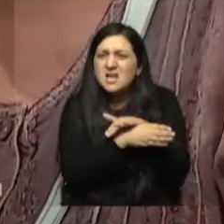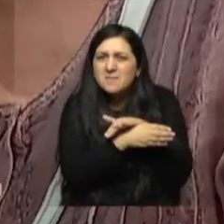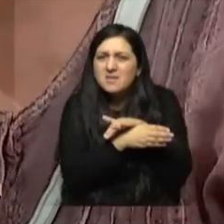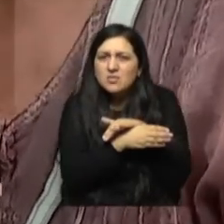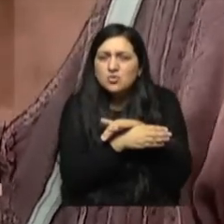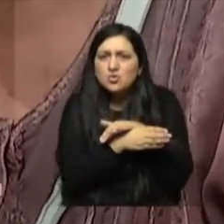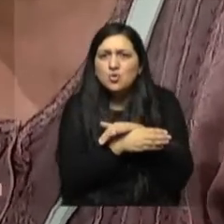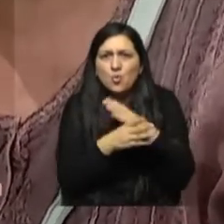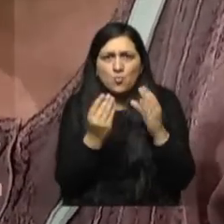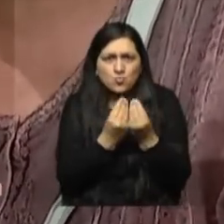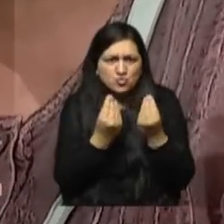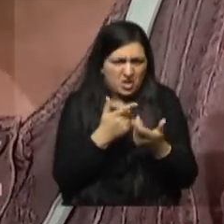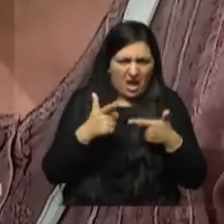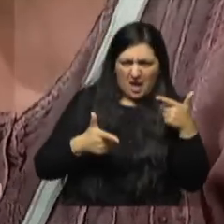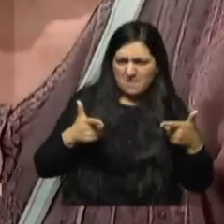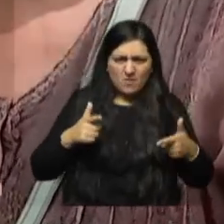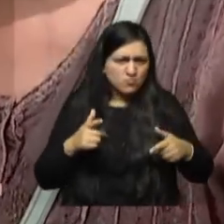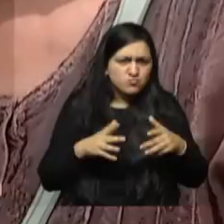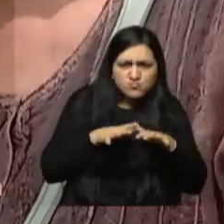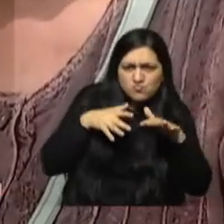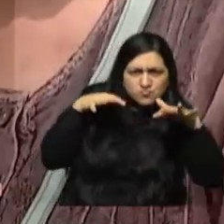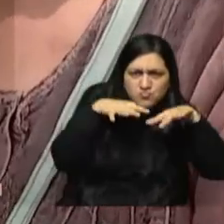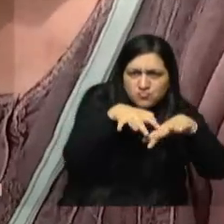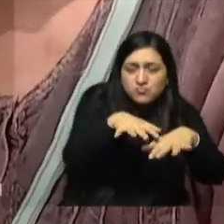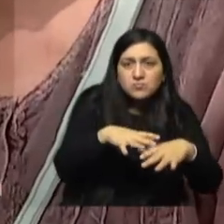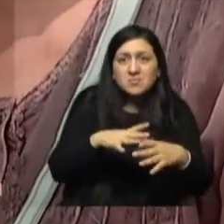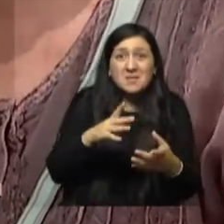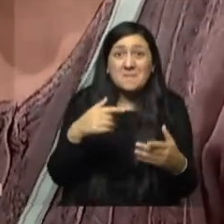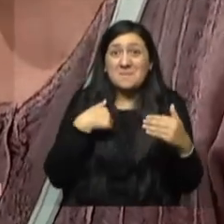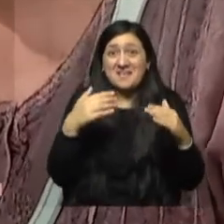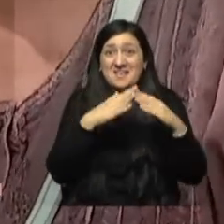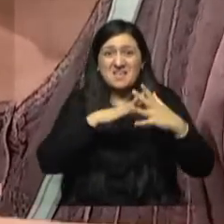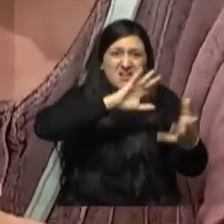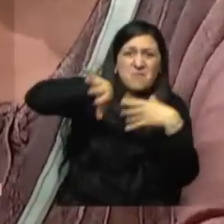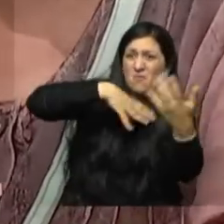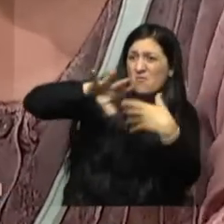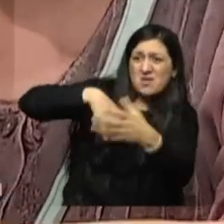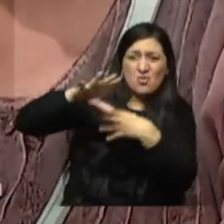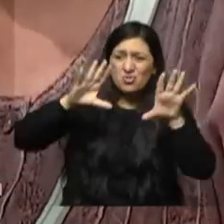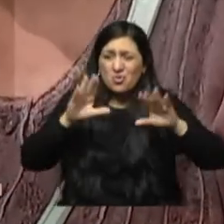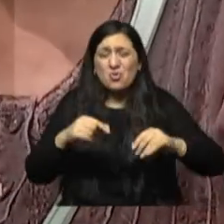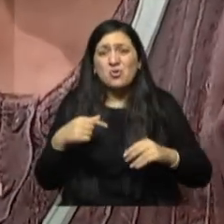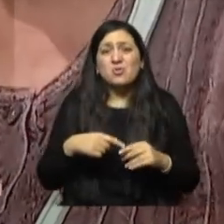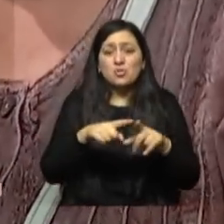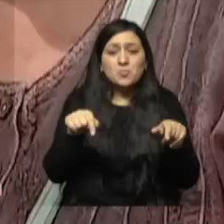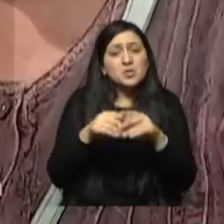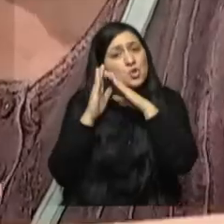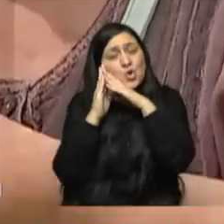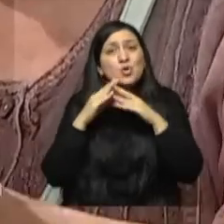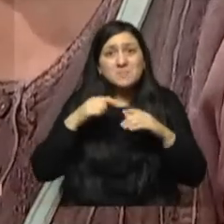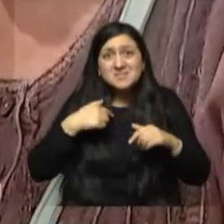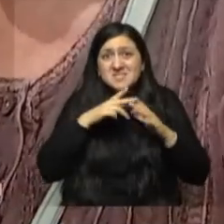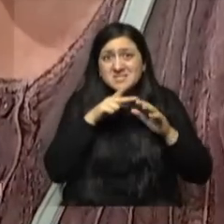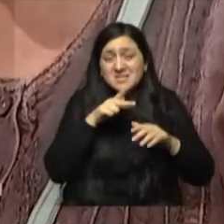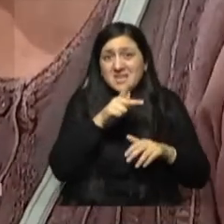con mucho despliegue, armas, esto, lo otro. Dieron vuelta a mi casa, obviamente, el cuarto de los nenes, tiraron todo, bueno, se llevaron